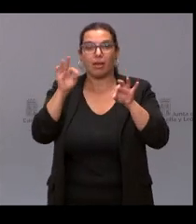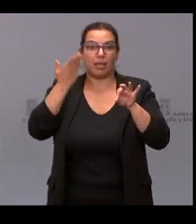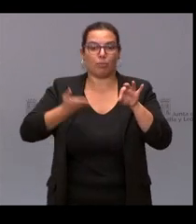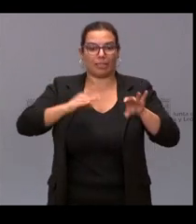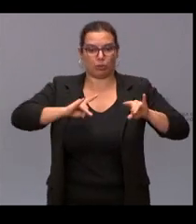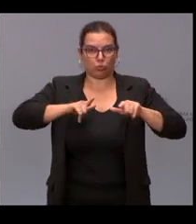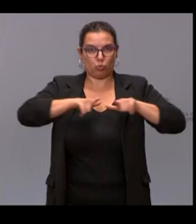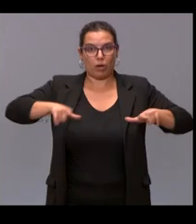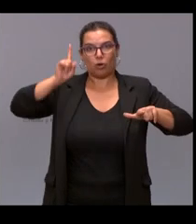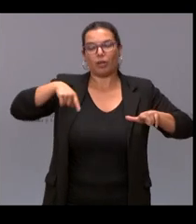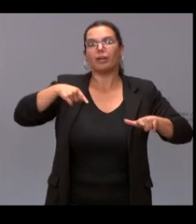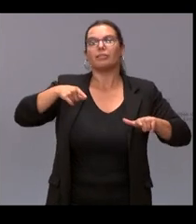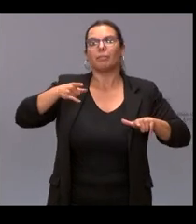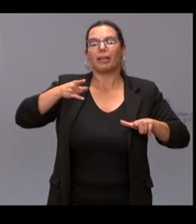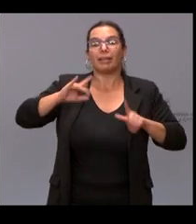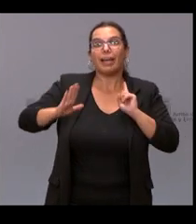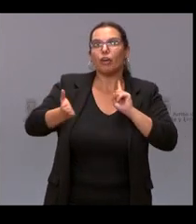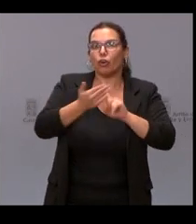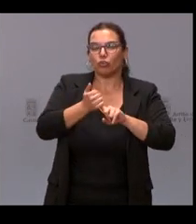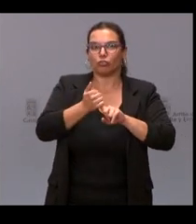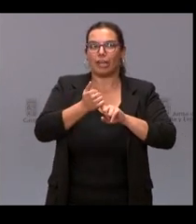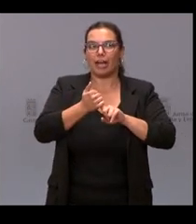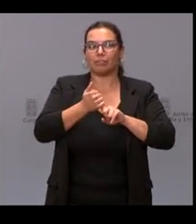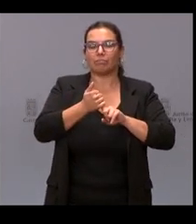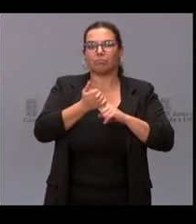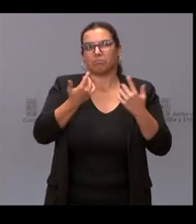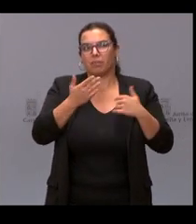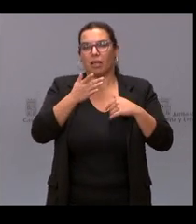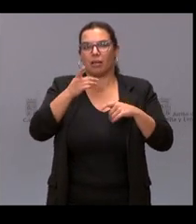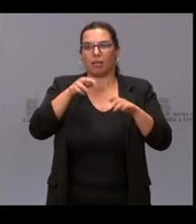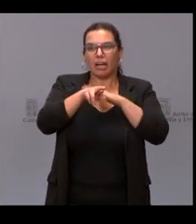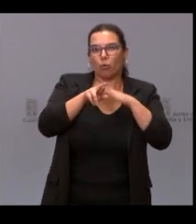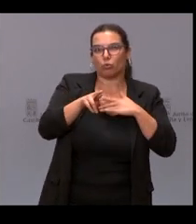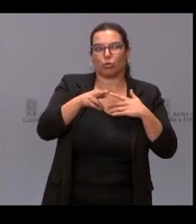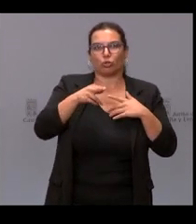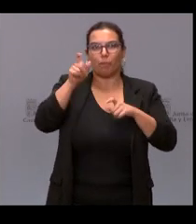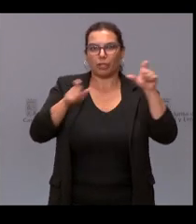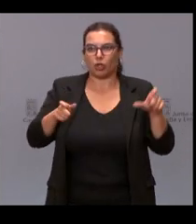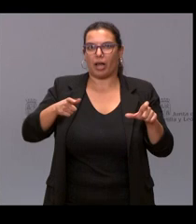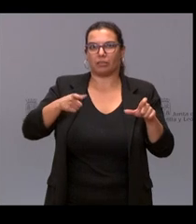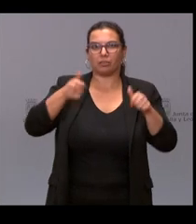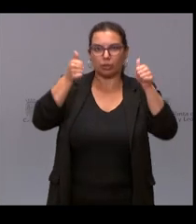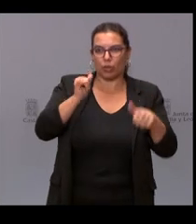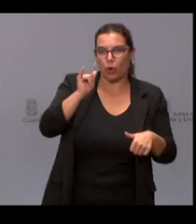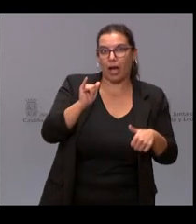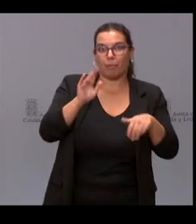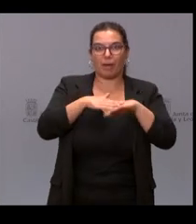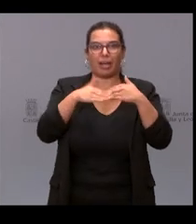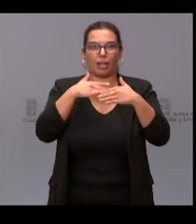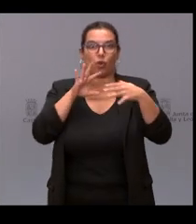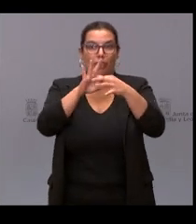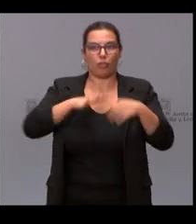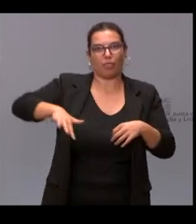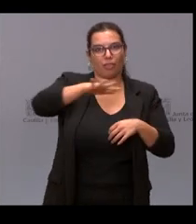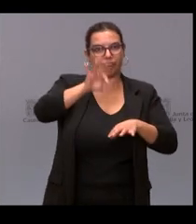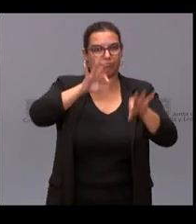supuesto, sino encontrar al mismo tiempo potencial en términos de personal cualificado, en términos de innovación.